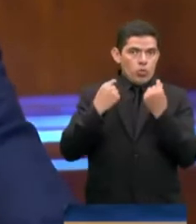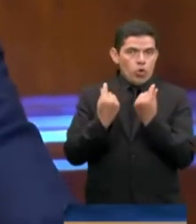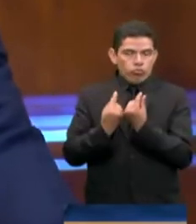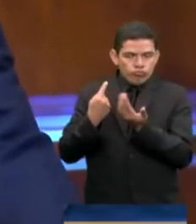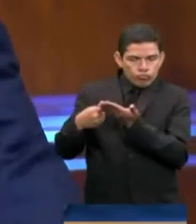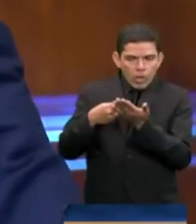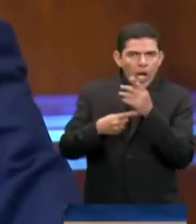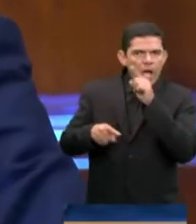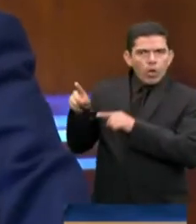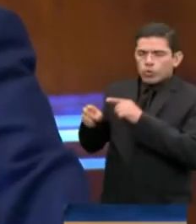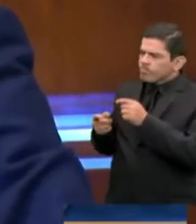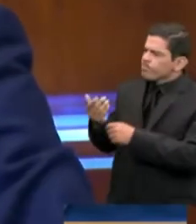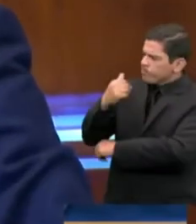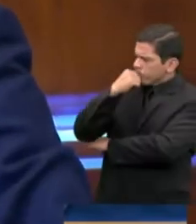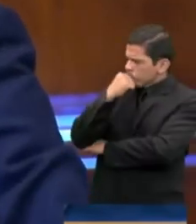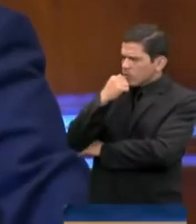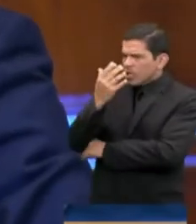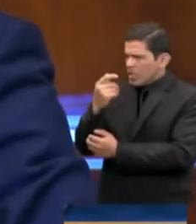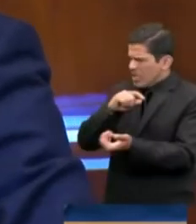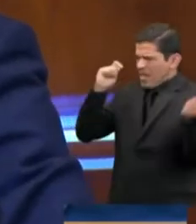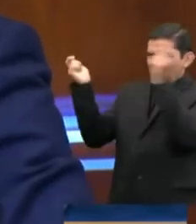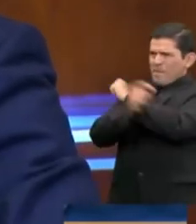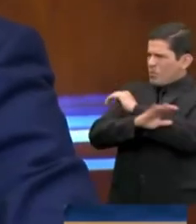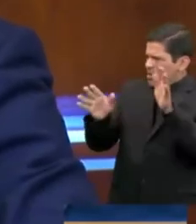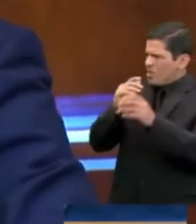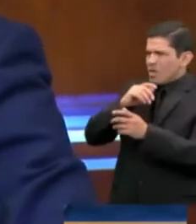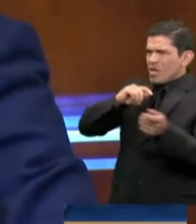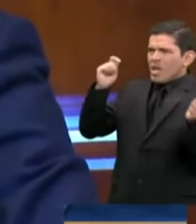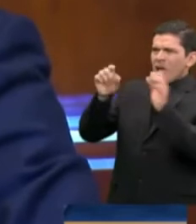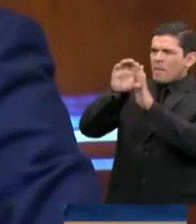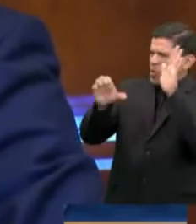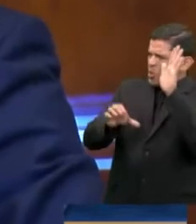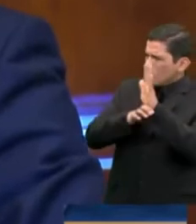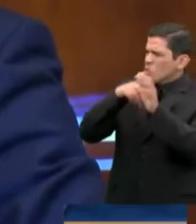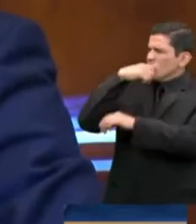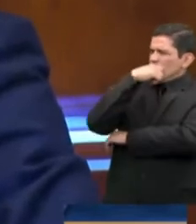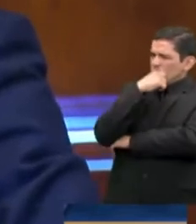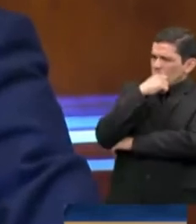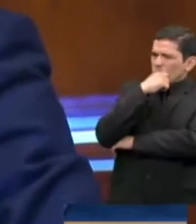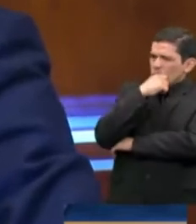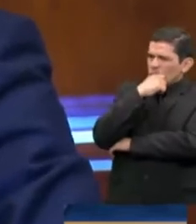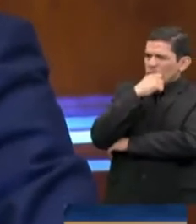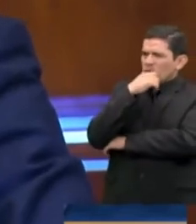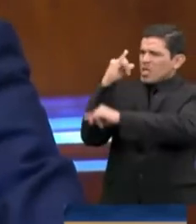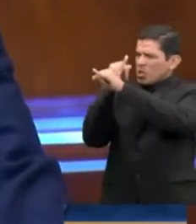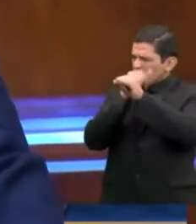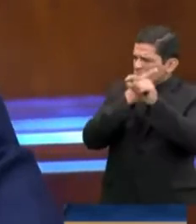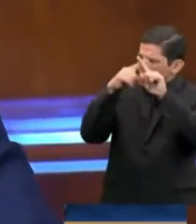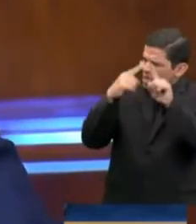habrá voces que quieran hacer lo mismo, cambiar de constitución, formas de Estado,